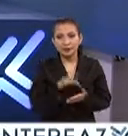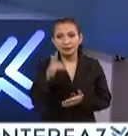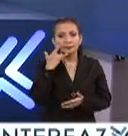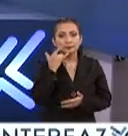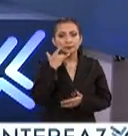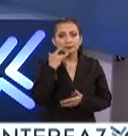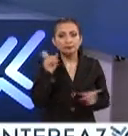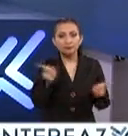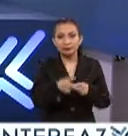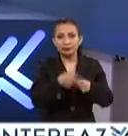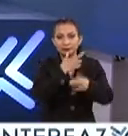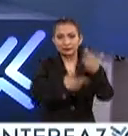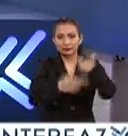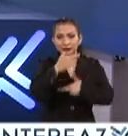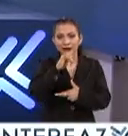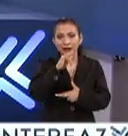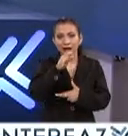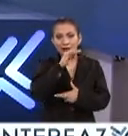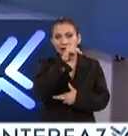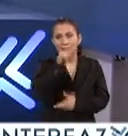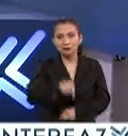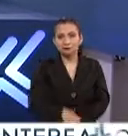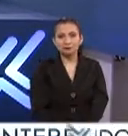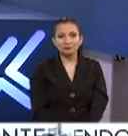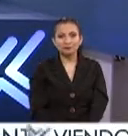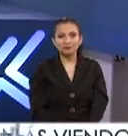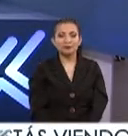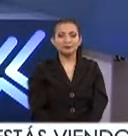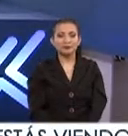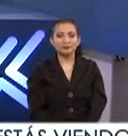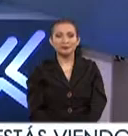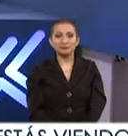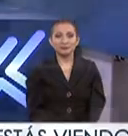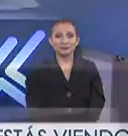amable. Vamos a hacer una breve pausa, regresamos. Esto es Interfaz.